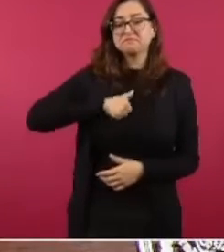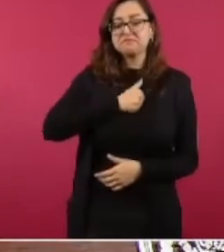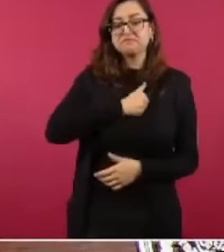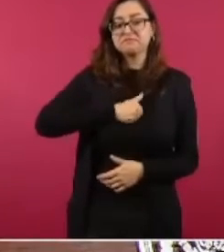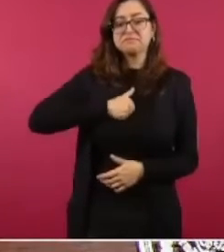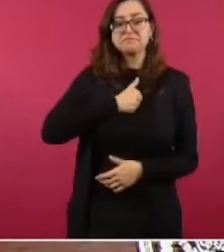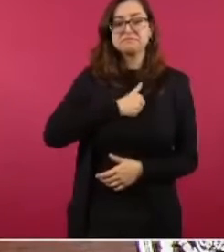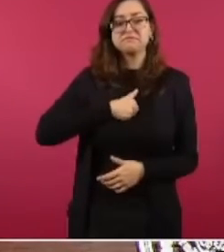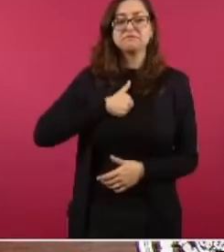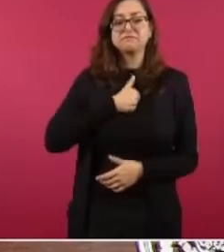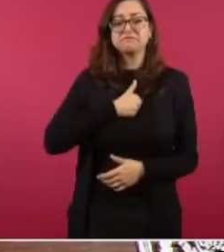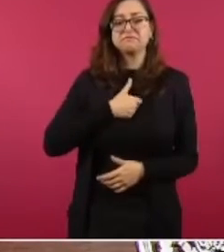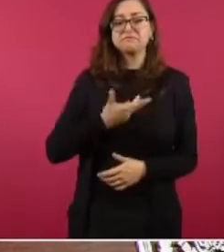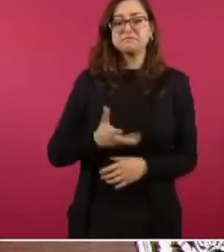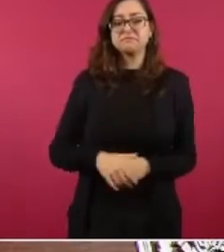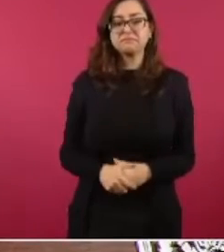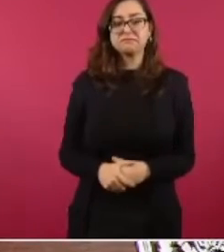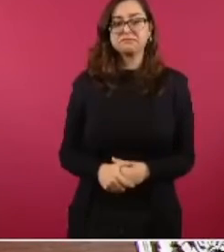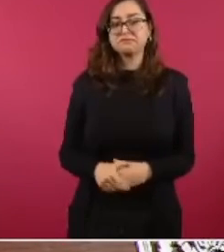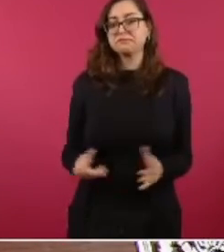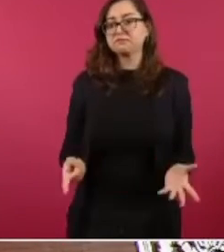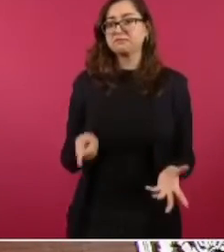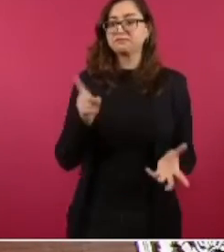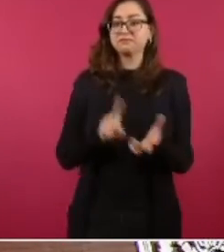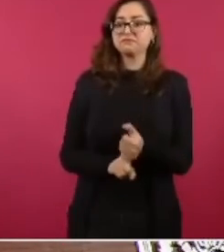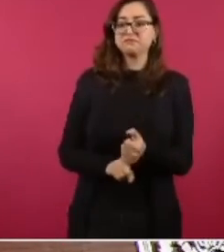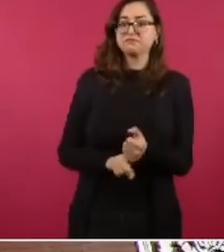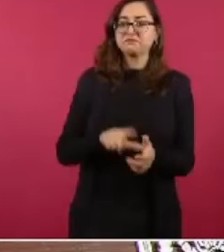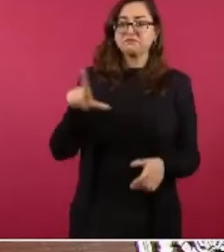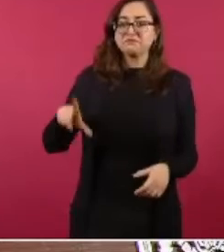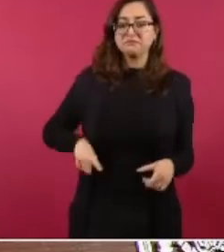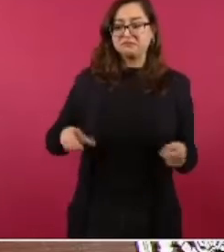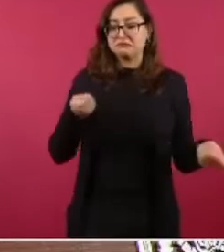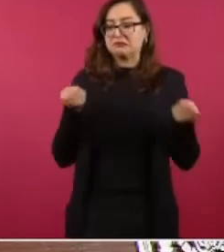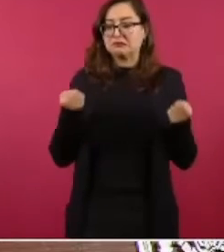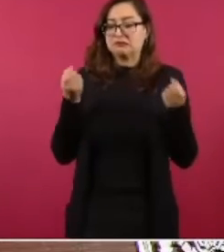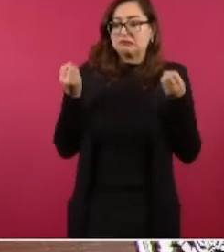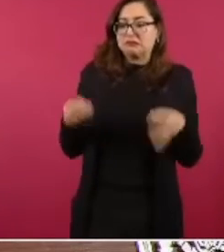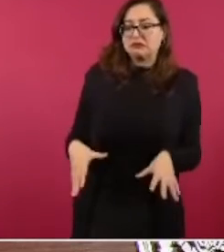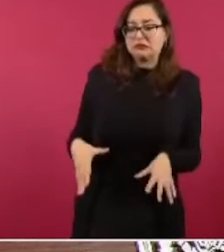se padeciera de crisis de gobernabilidad.